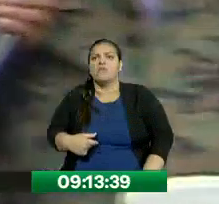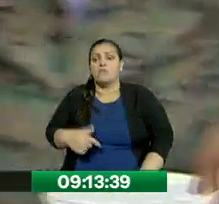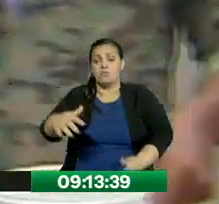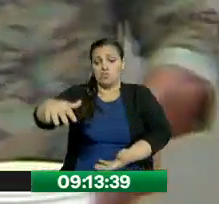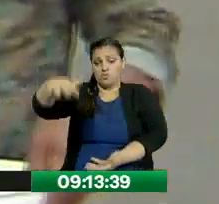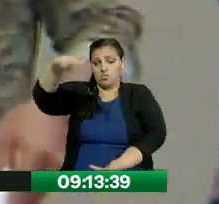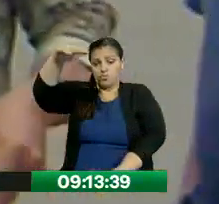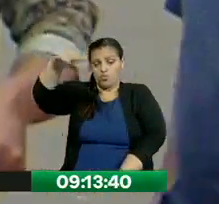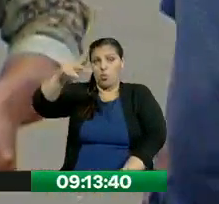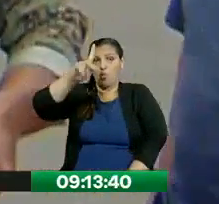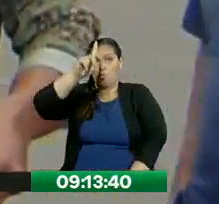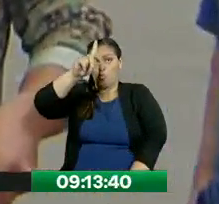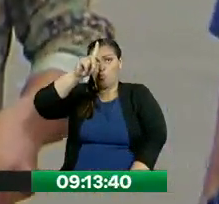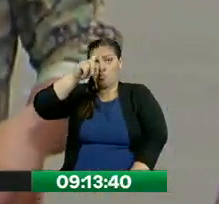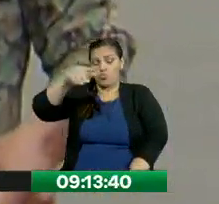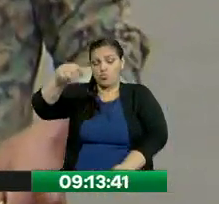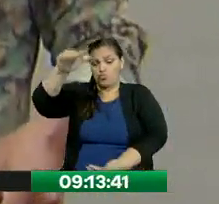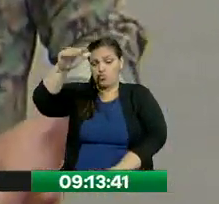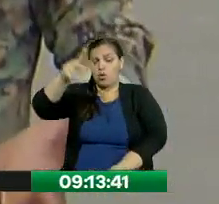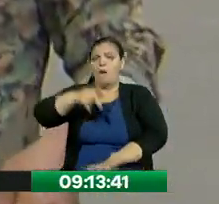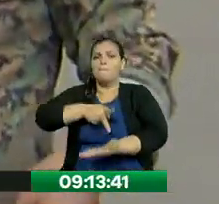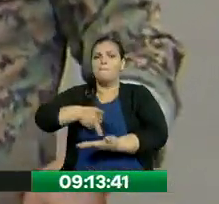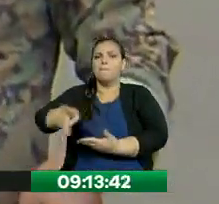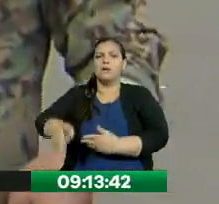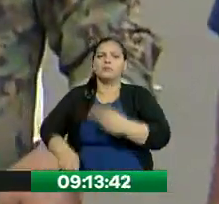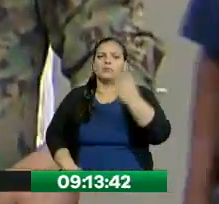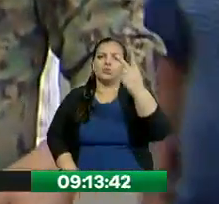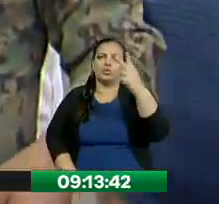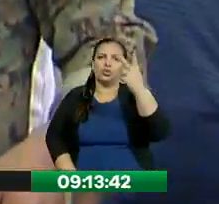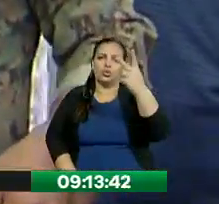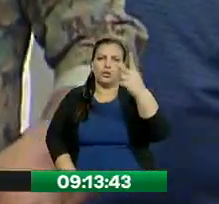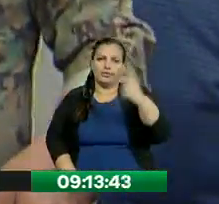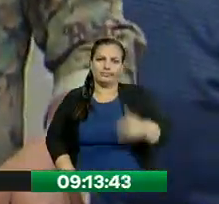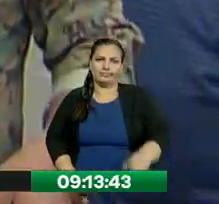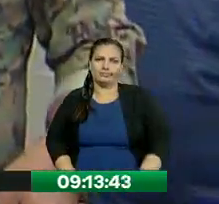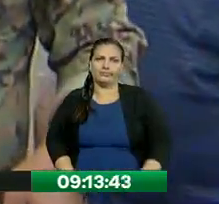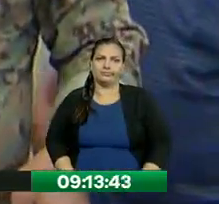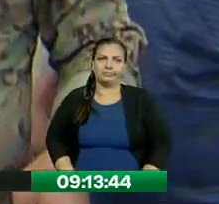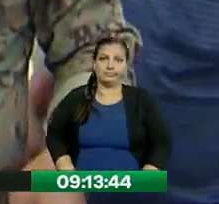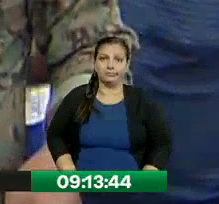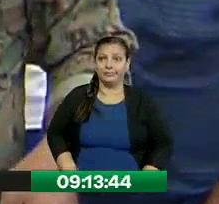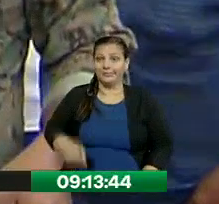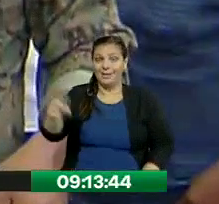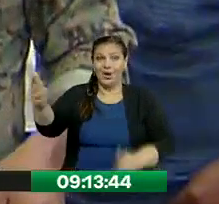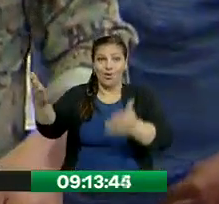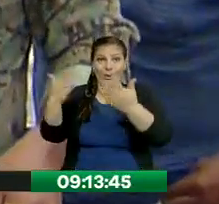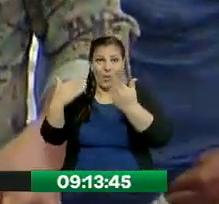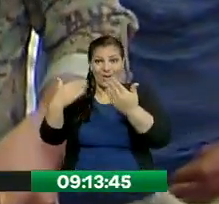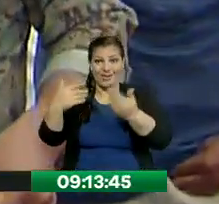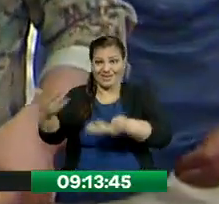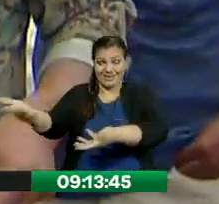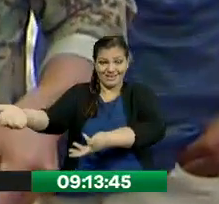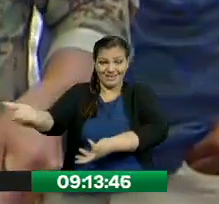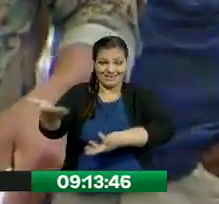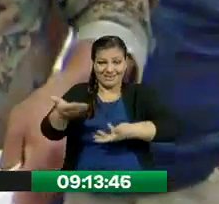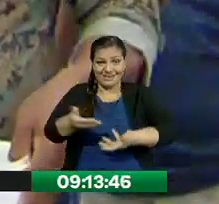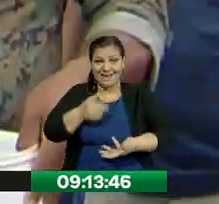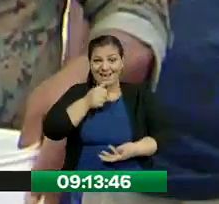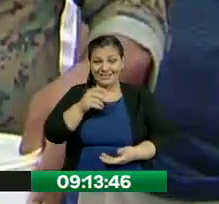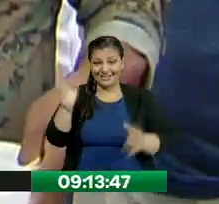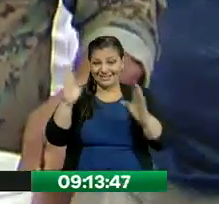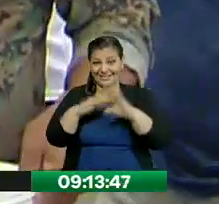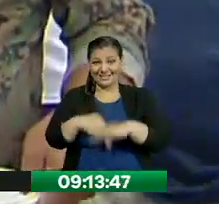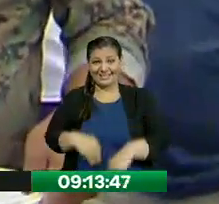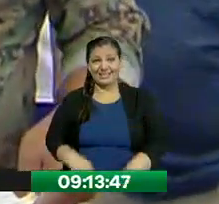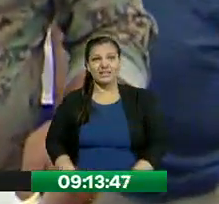tanque. $2. Eso hay que destacarlo. El agua acá no les llega gratis. No nos lleva gratis. Bajo ningún concepto. $2 el tanque. Bajo